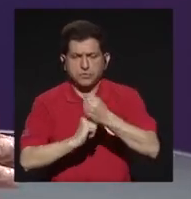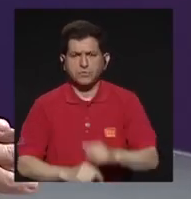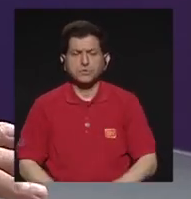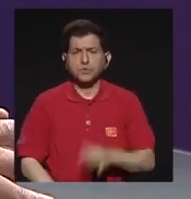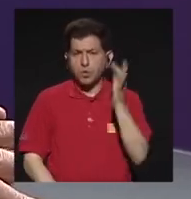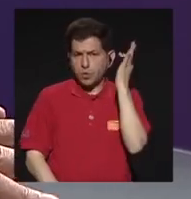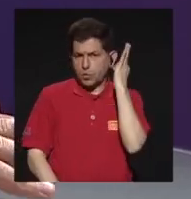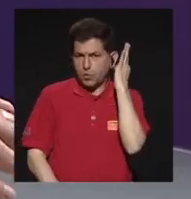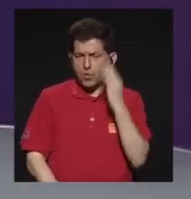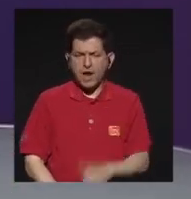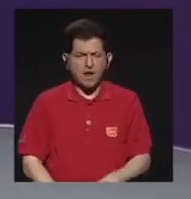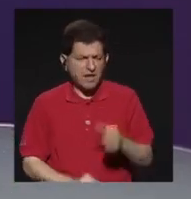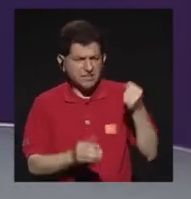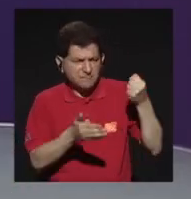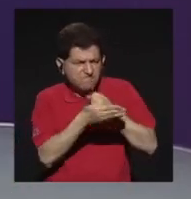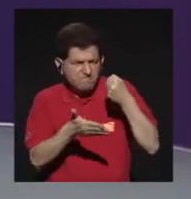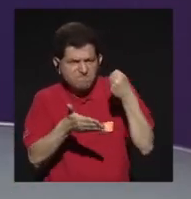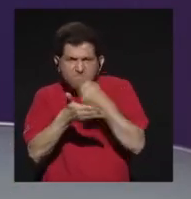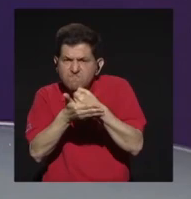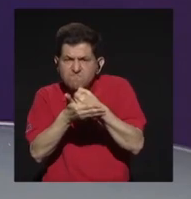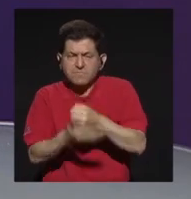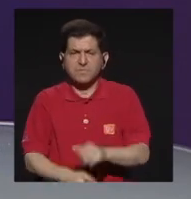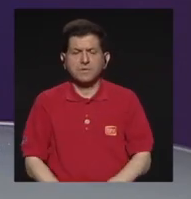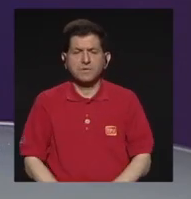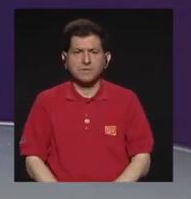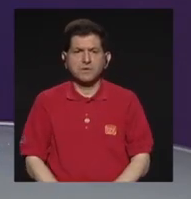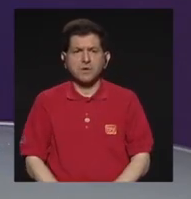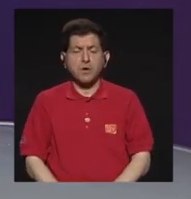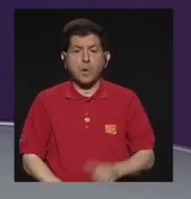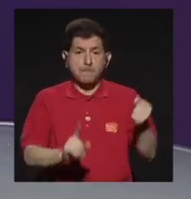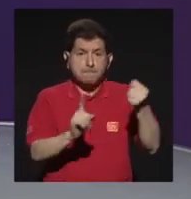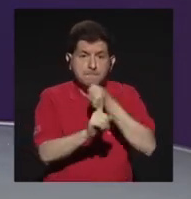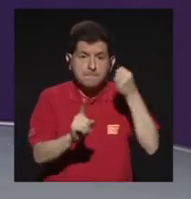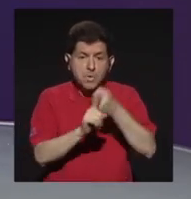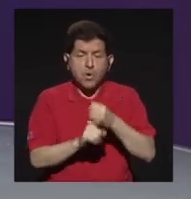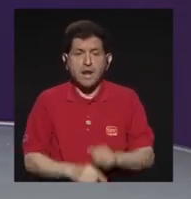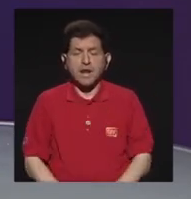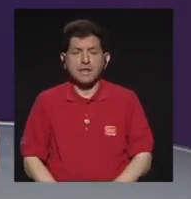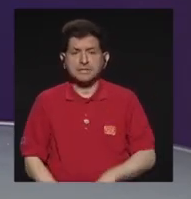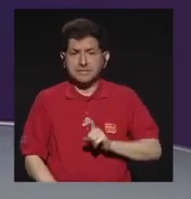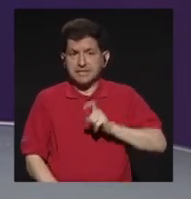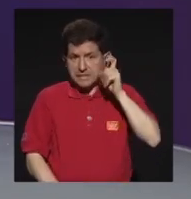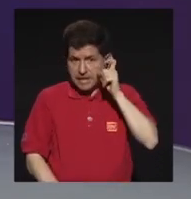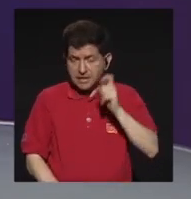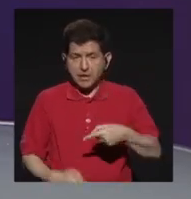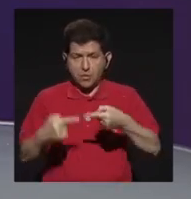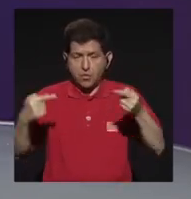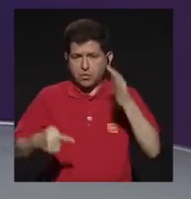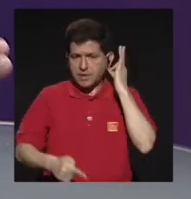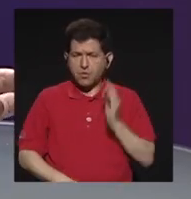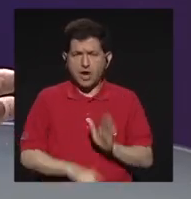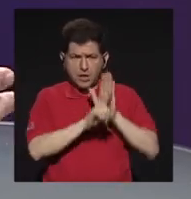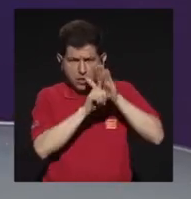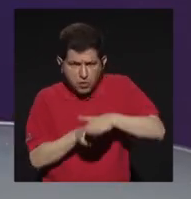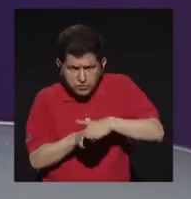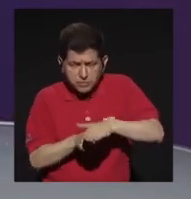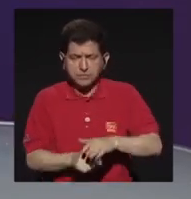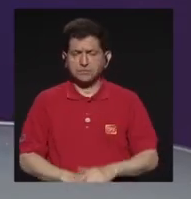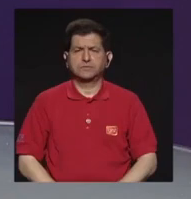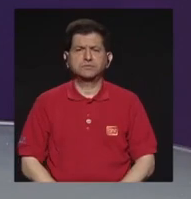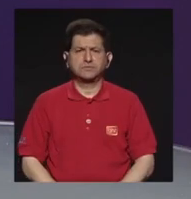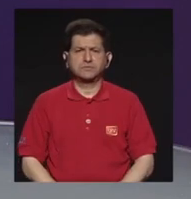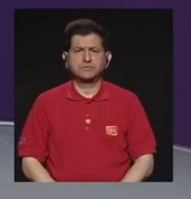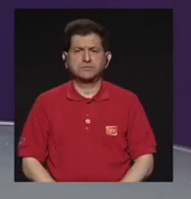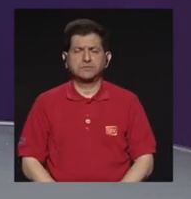las mujeres golpeadas de la violencia sexual hacia las mujeres del acoso del hostigamiento